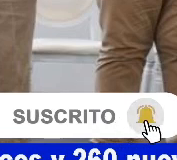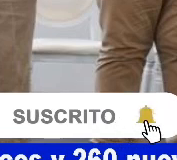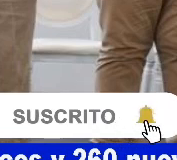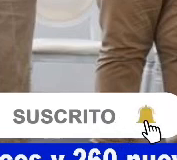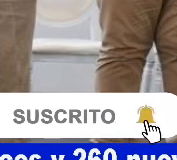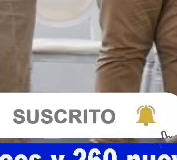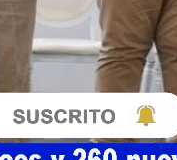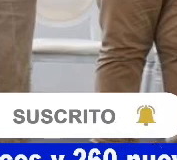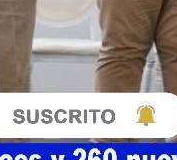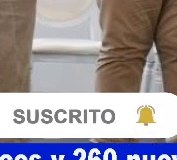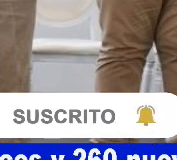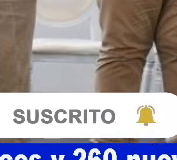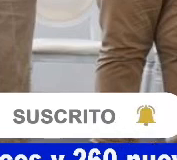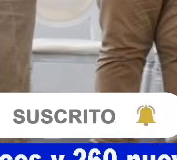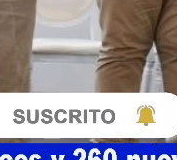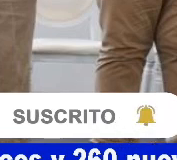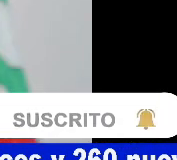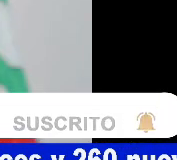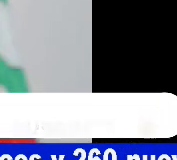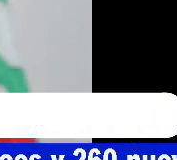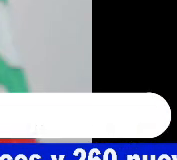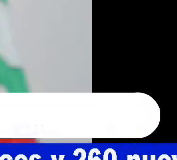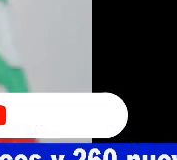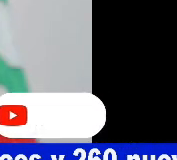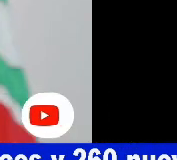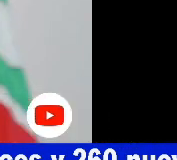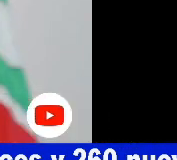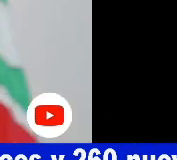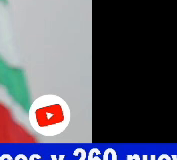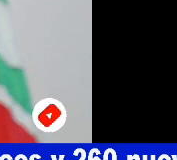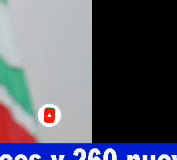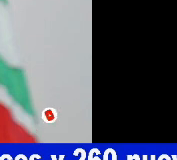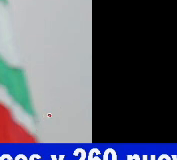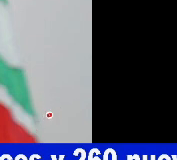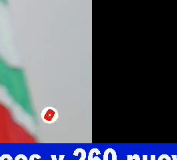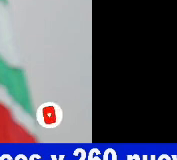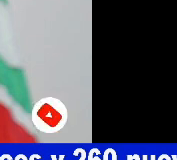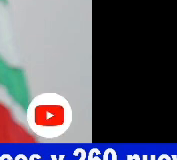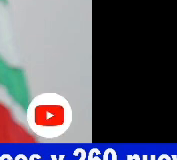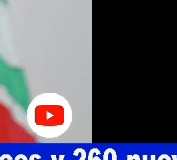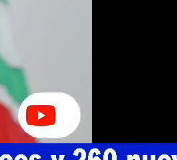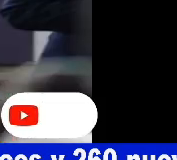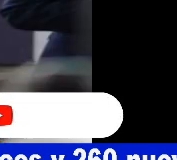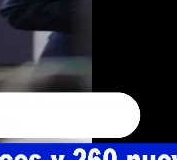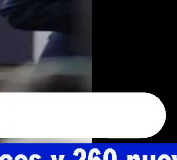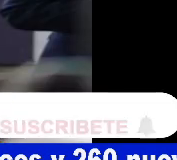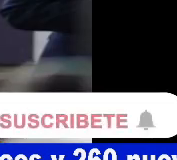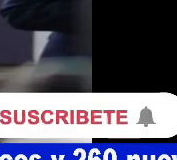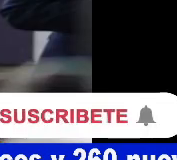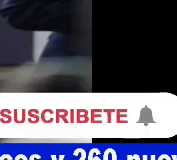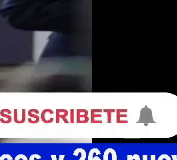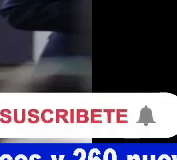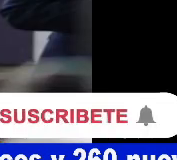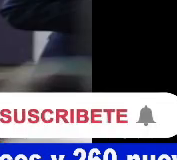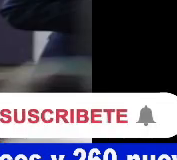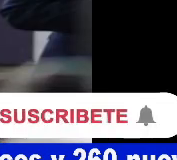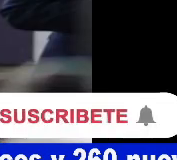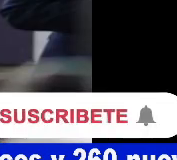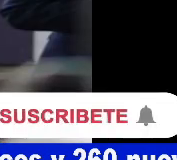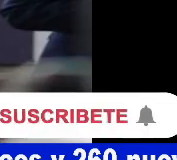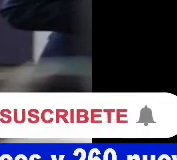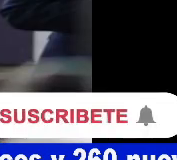los trabajos que está realizando esta institución por disposición del presidente Luis